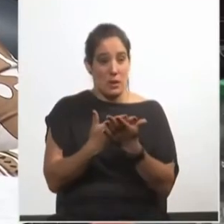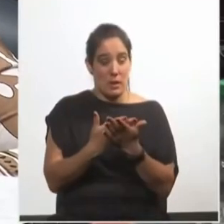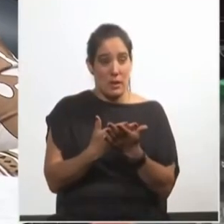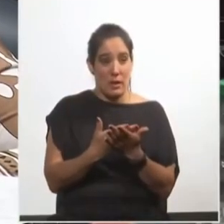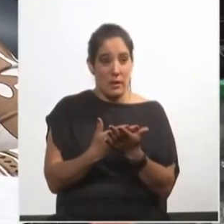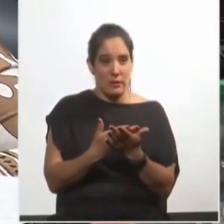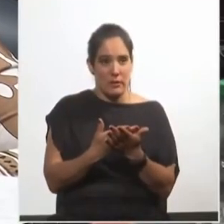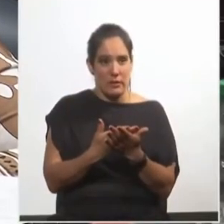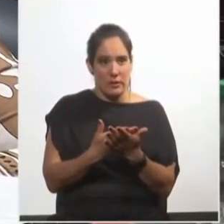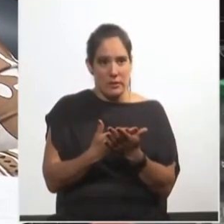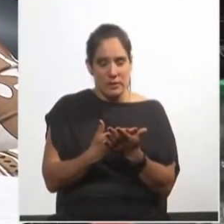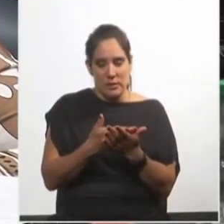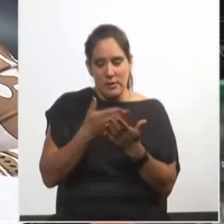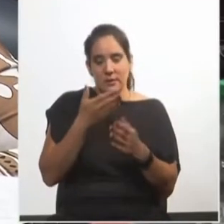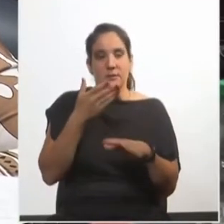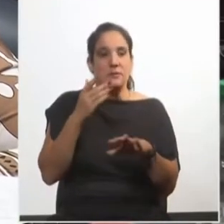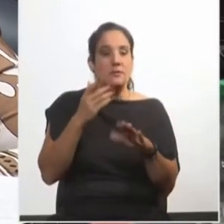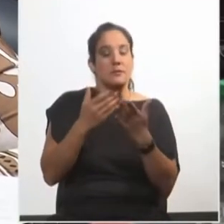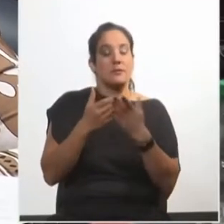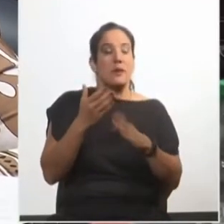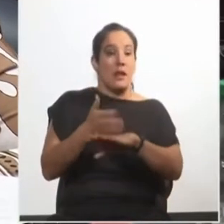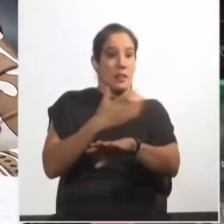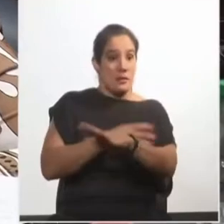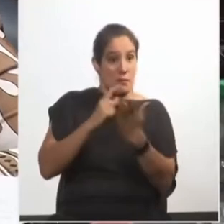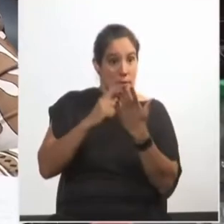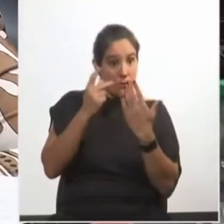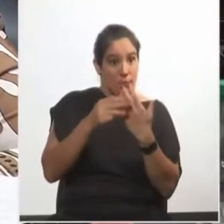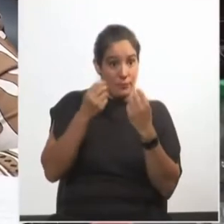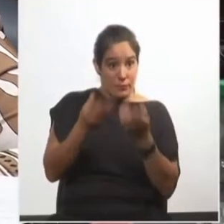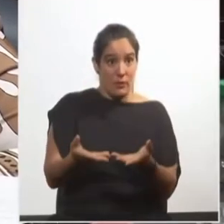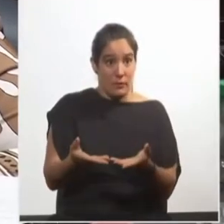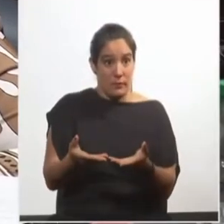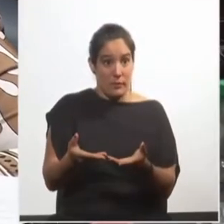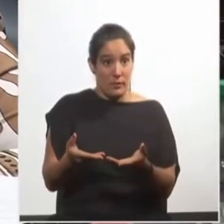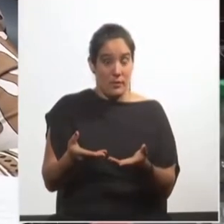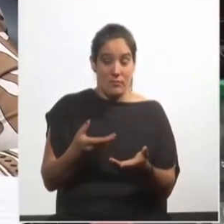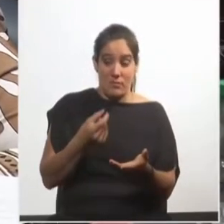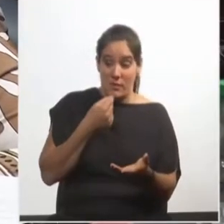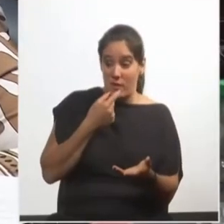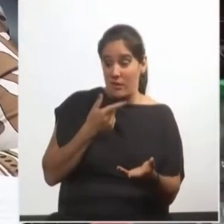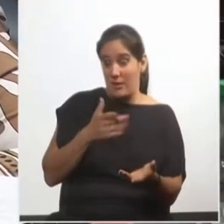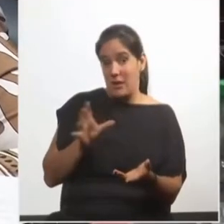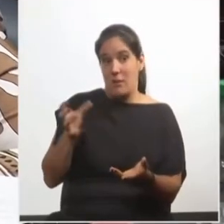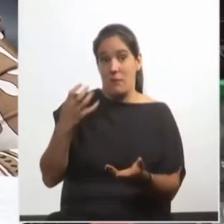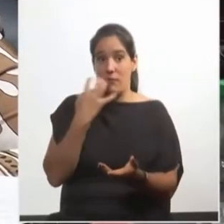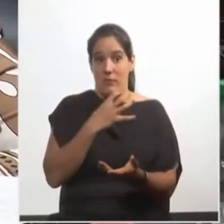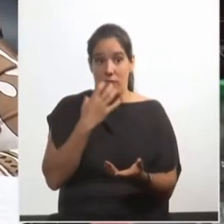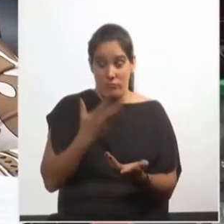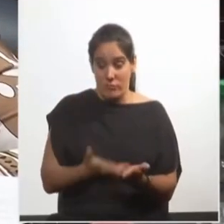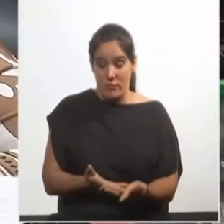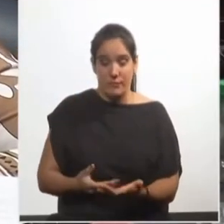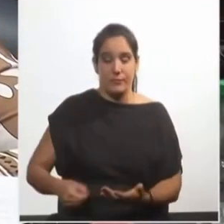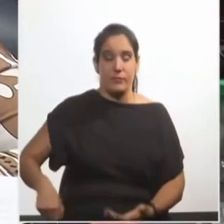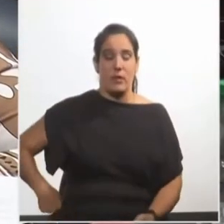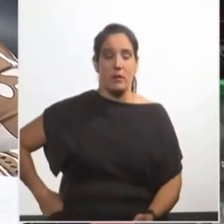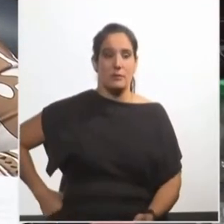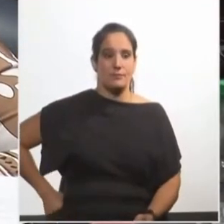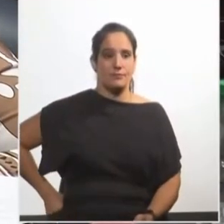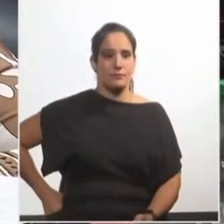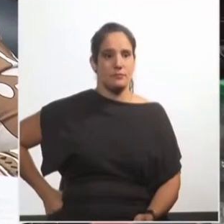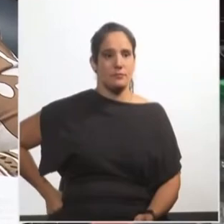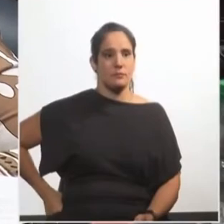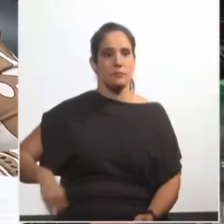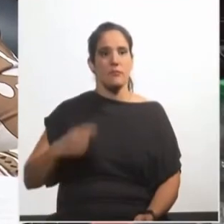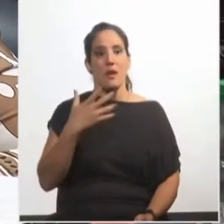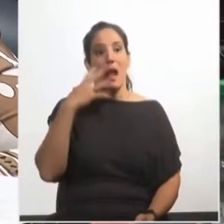que se presentó a este Parlamento, la verdad que sencillamente agravaba este problema. Las críticas